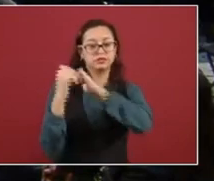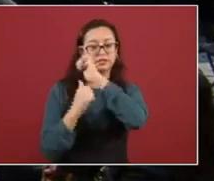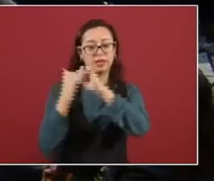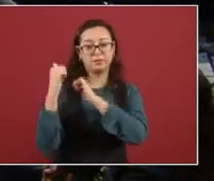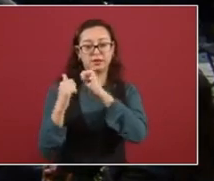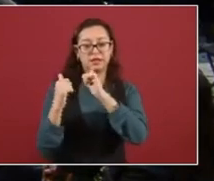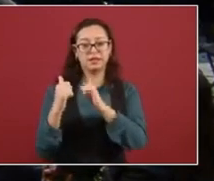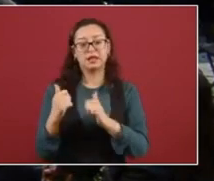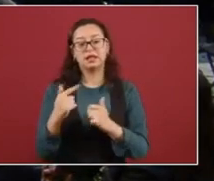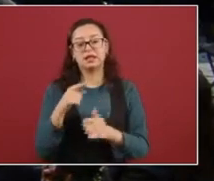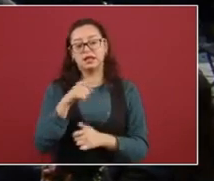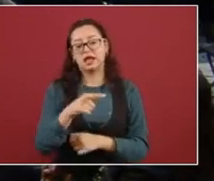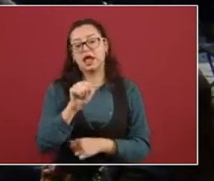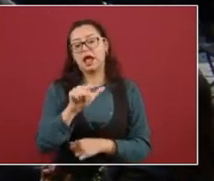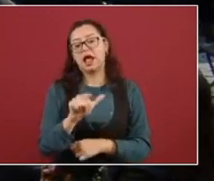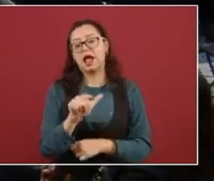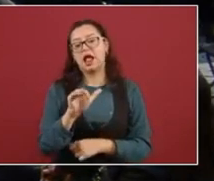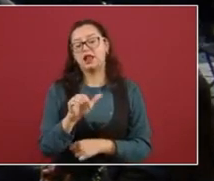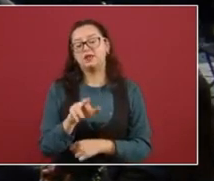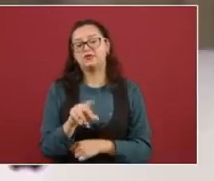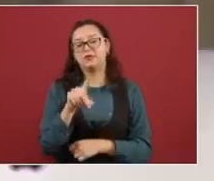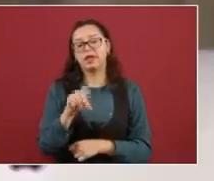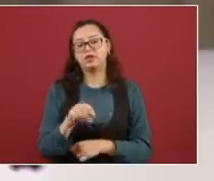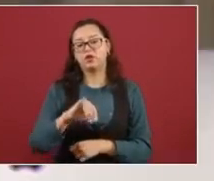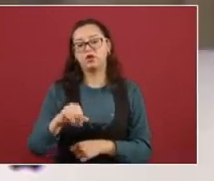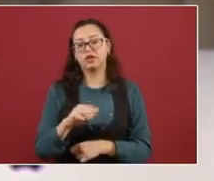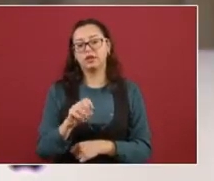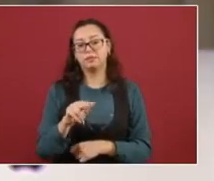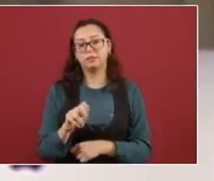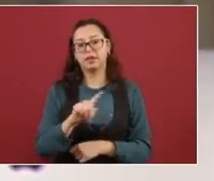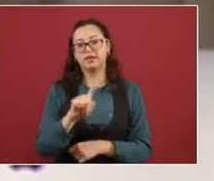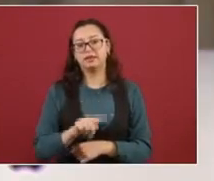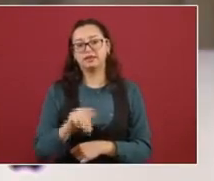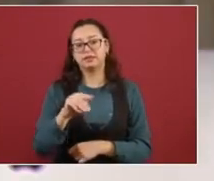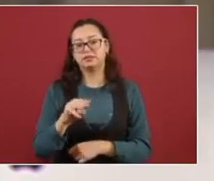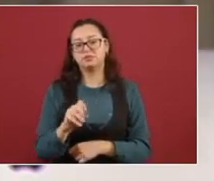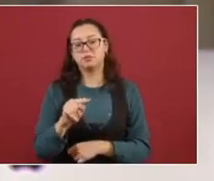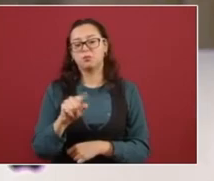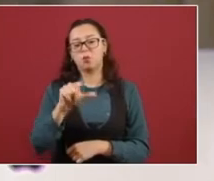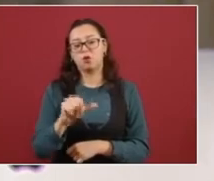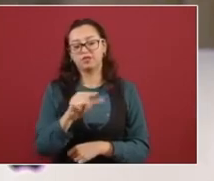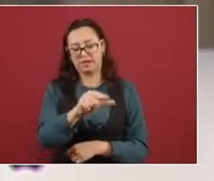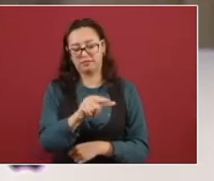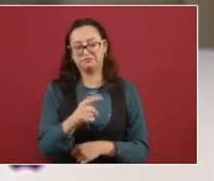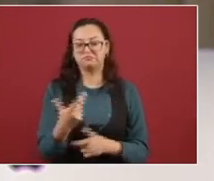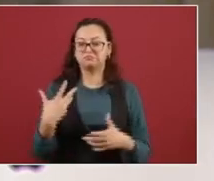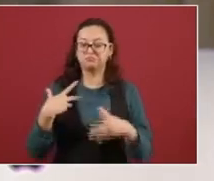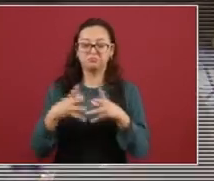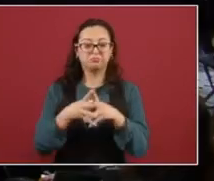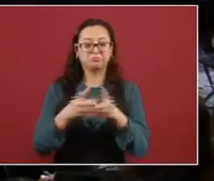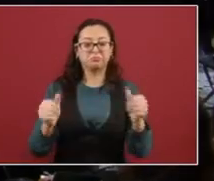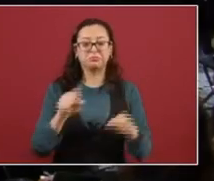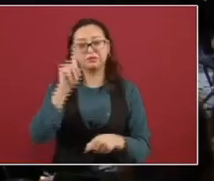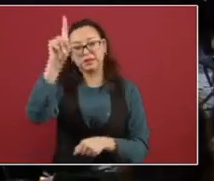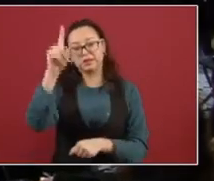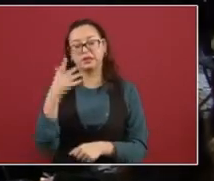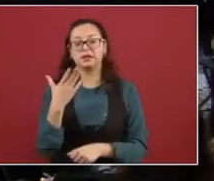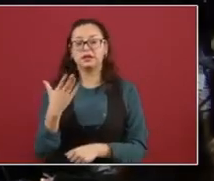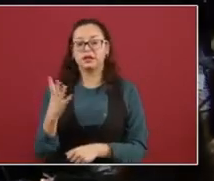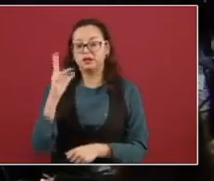años de desaparecido Alfredo Jiménez Mota, periodista del Imparcial, desaparecido en Hermosillo,